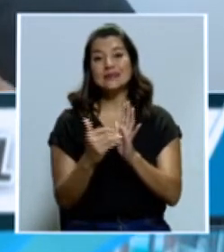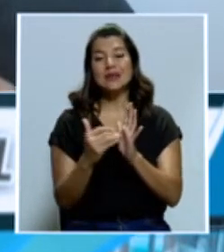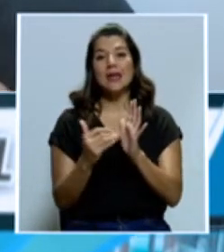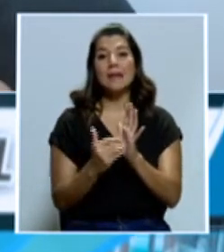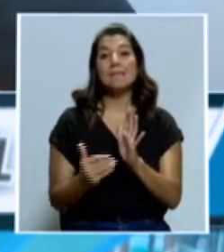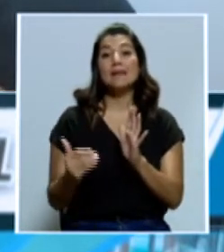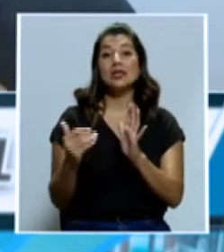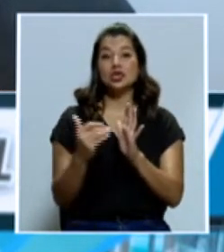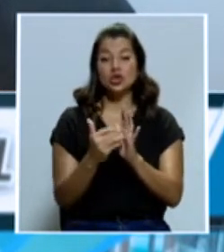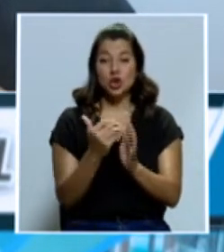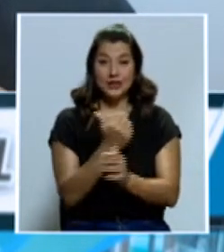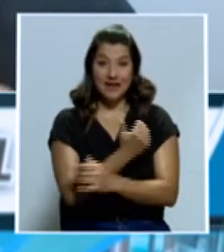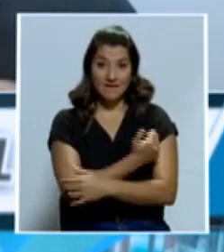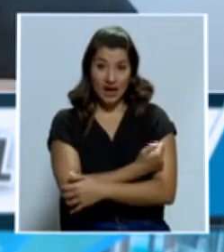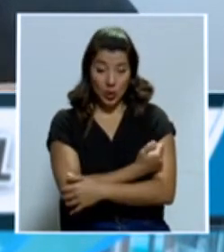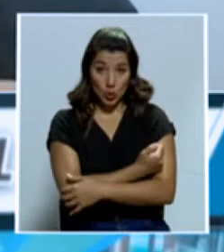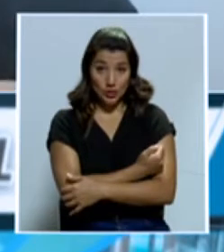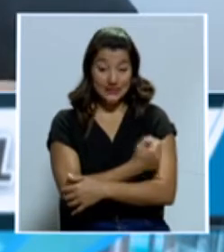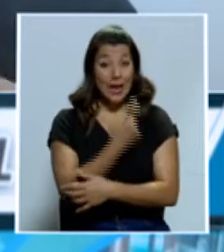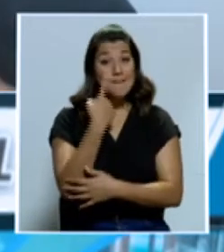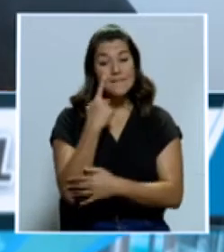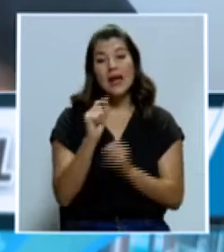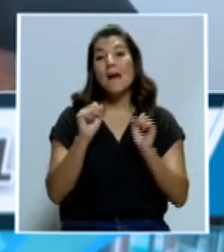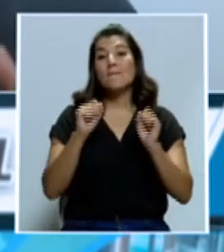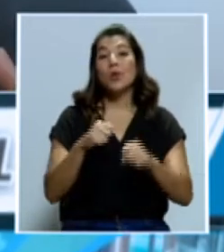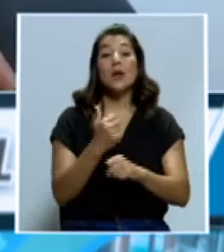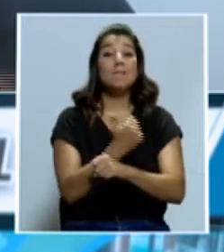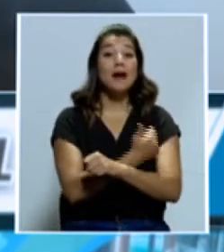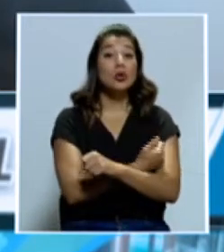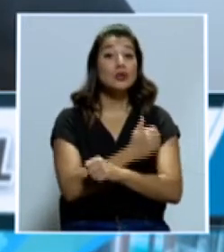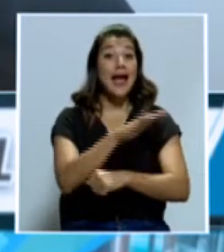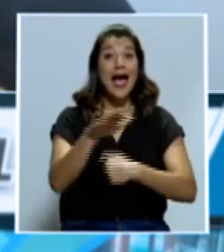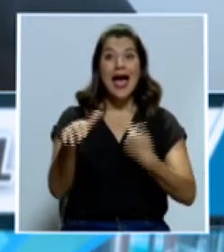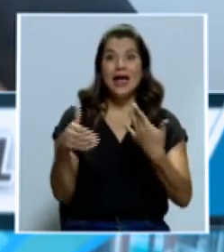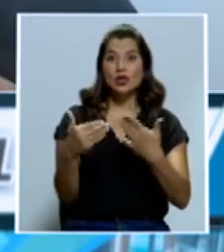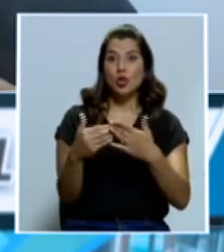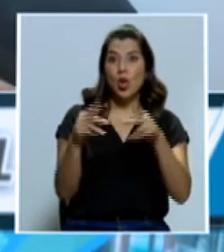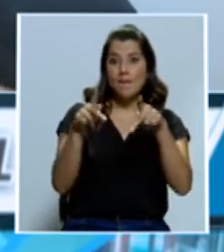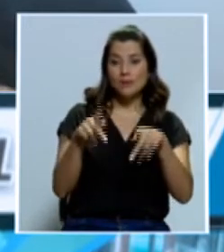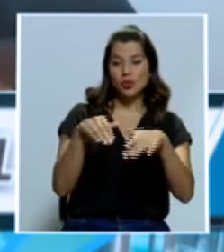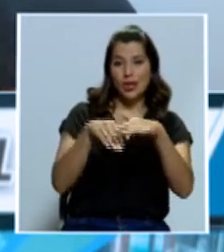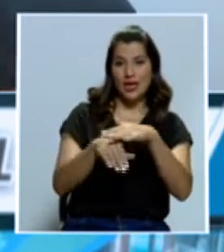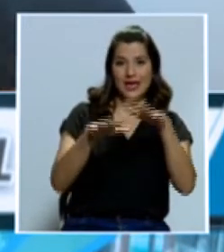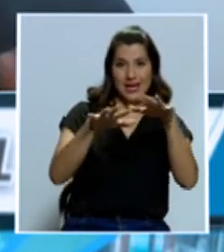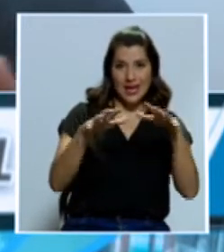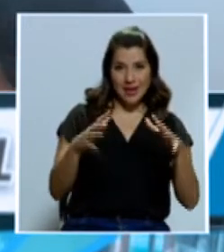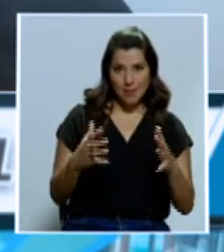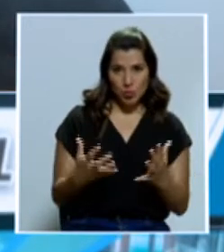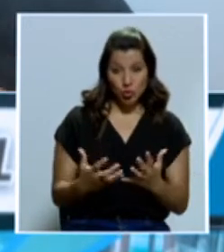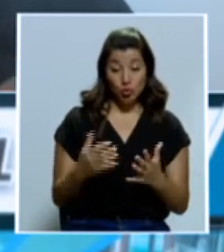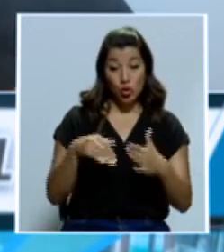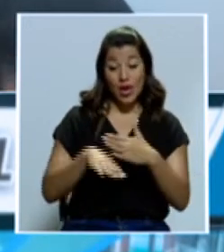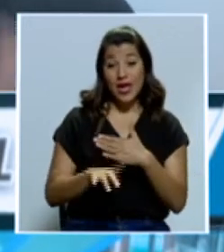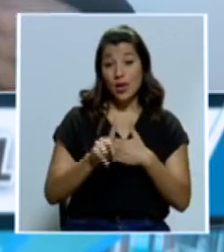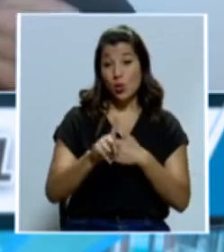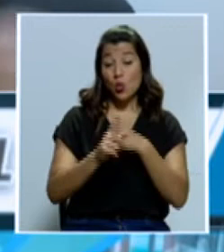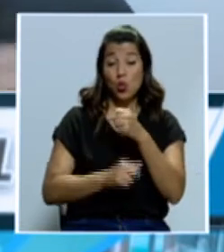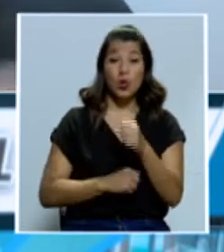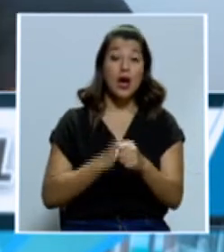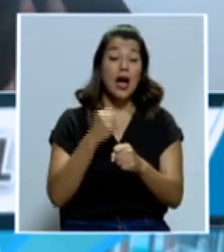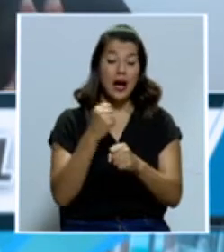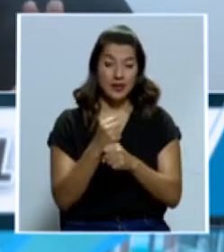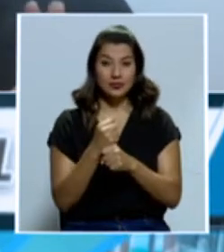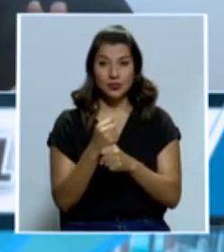millones de vacunas para vacunar a toda la población mundial en cuestión de aproximadamente un año